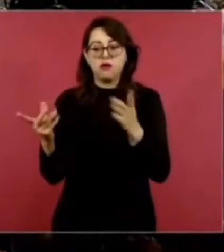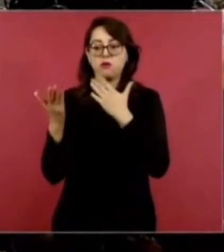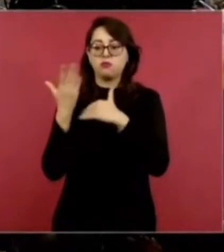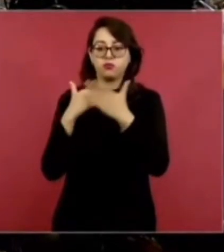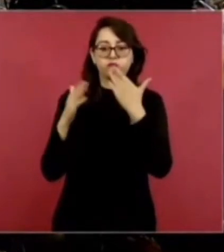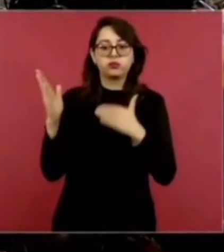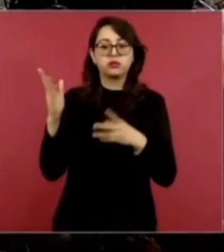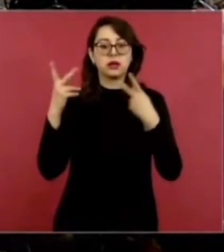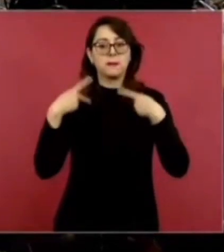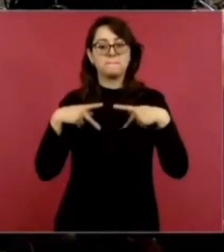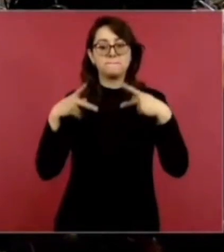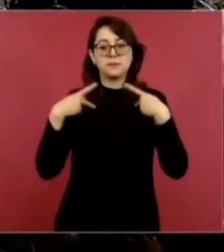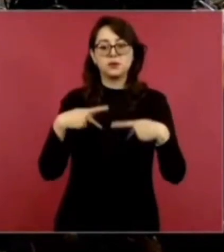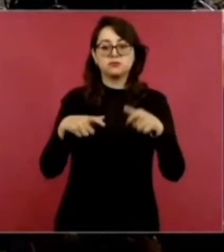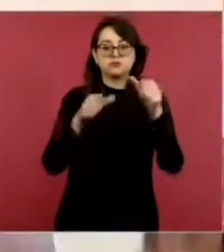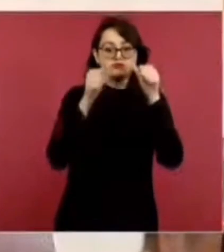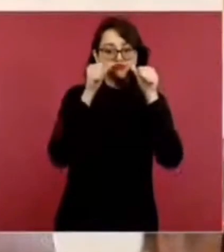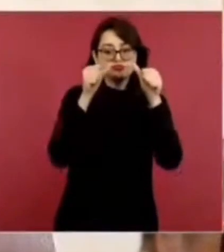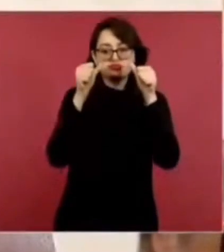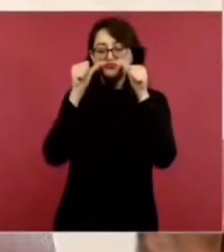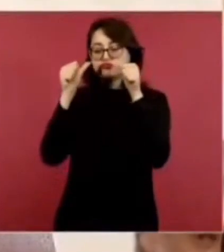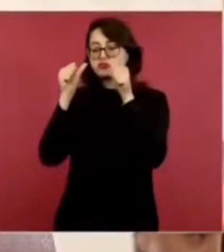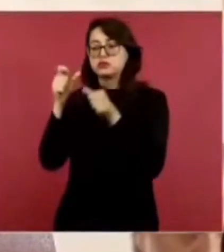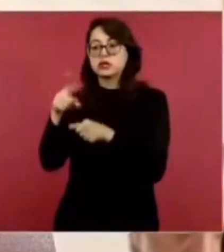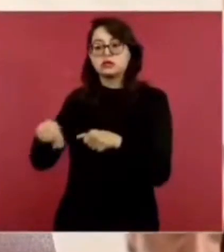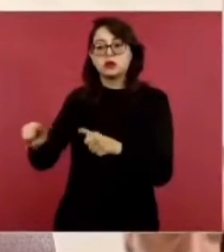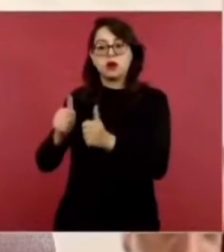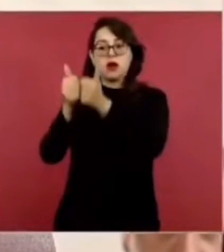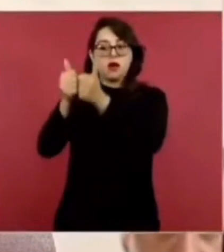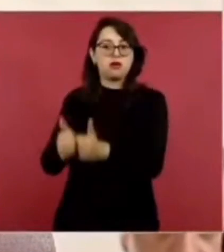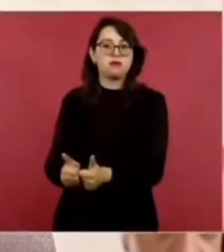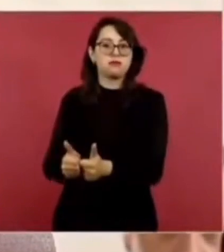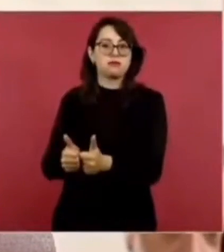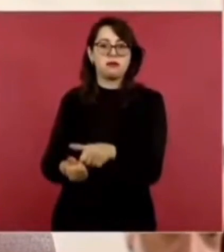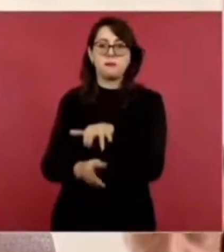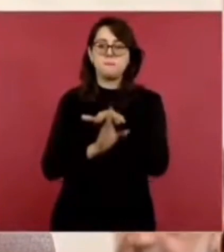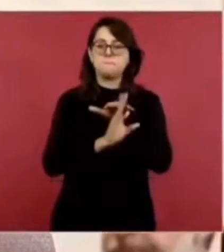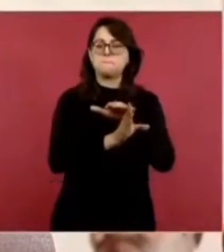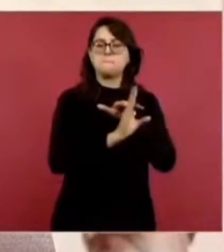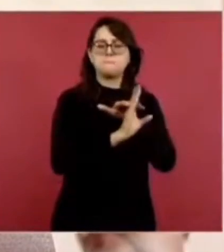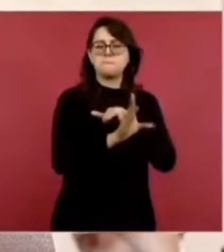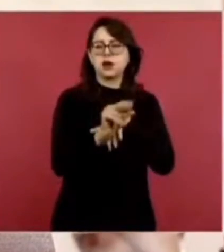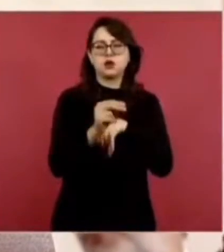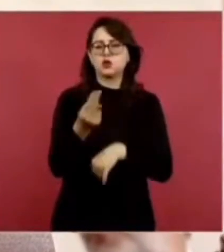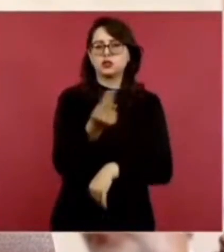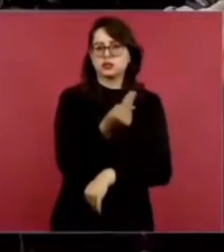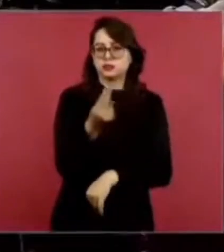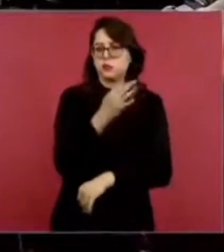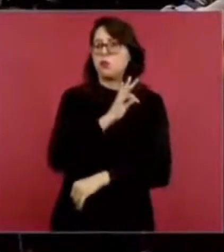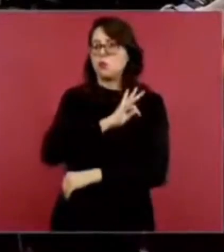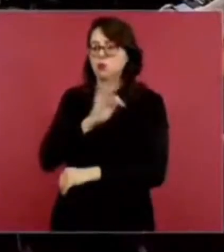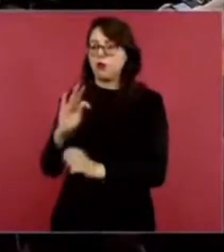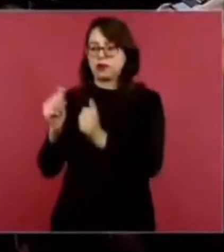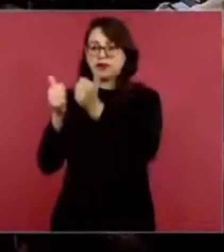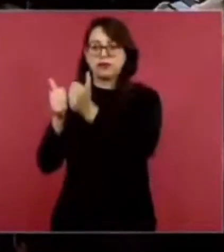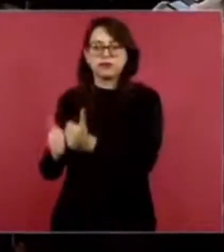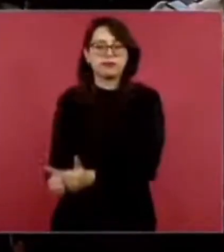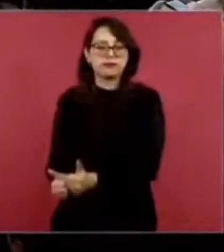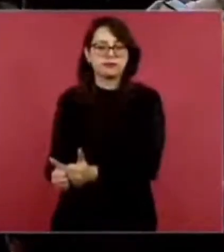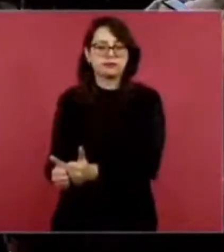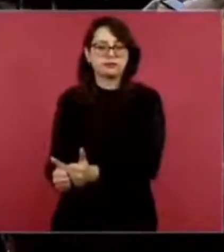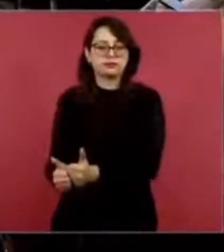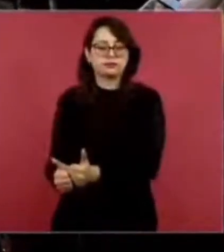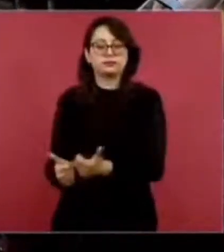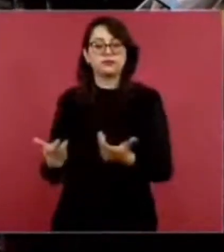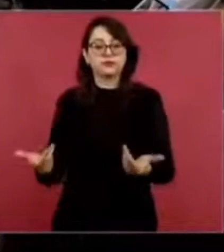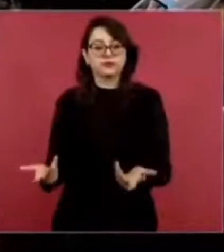a la gente en sus comunidades de origen para que no se vean obligados a emigrar. Pero mire,